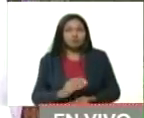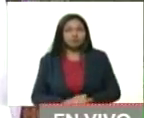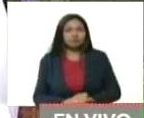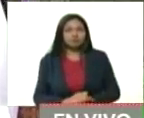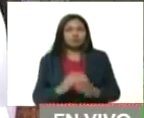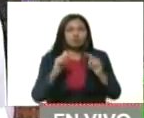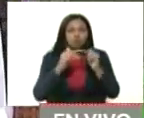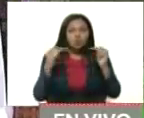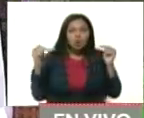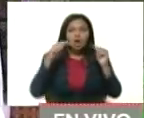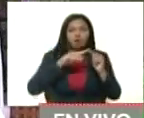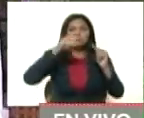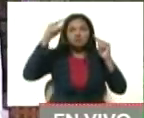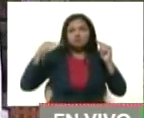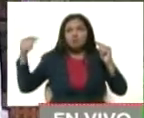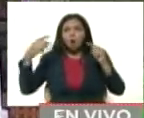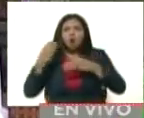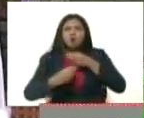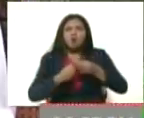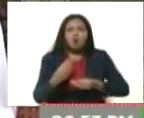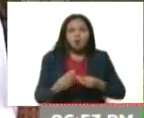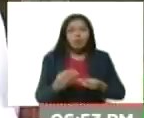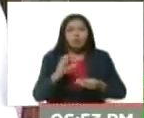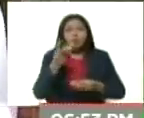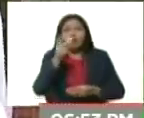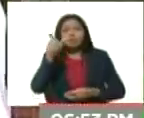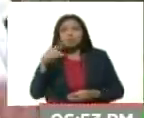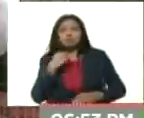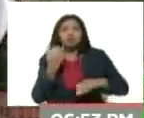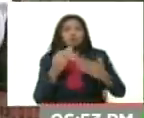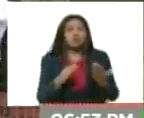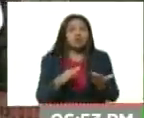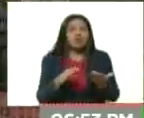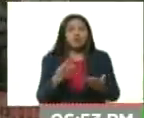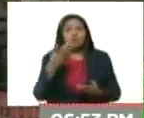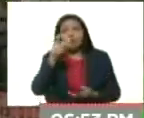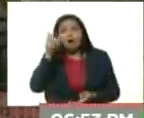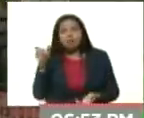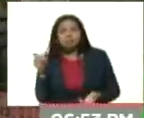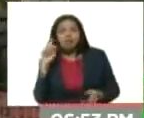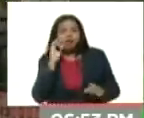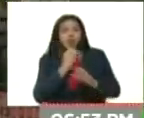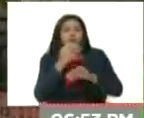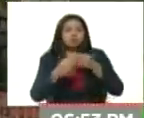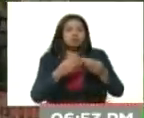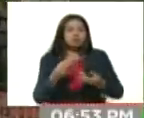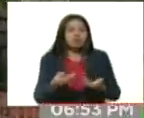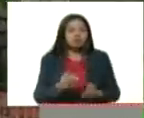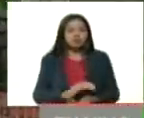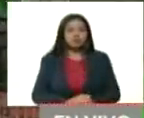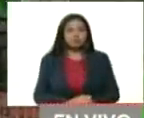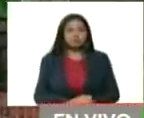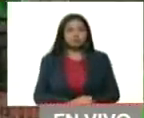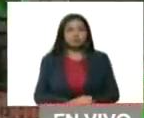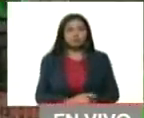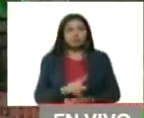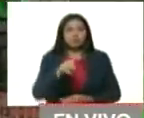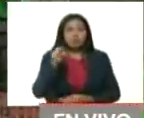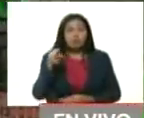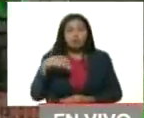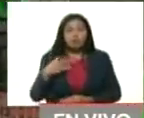curvas lineales, cuántos fallecidos por millón de habitantes, cuántas pruebas se están realizando. Usted puede